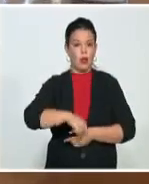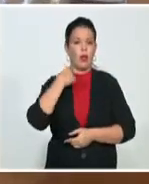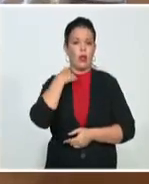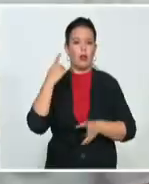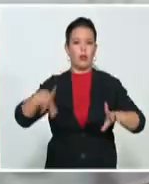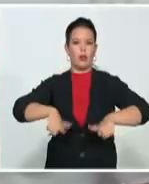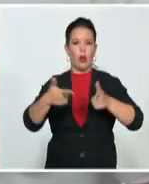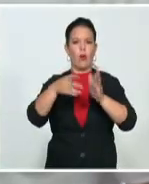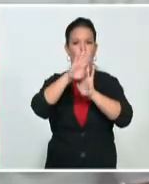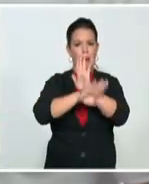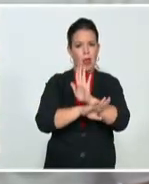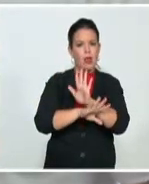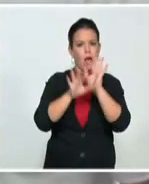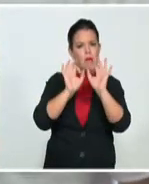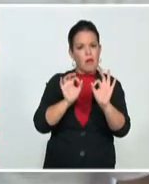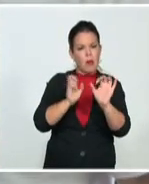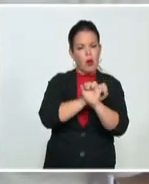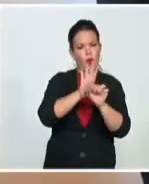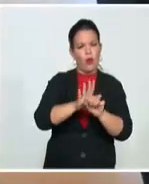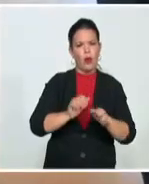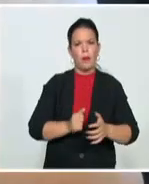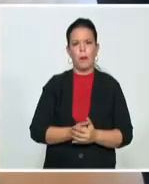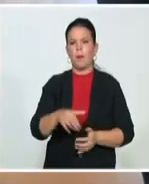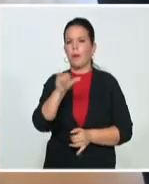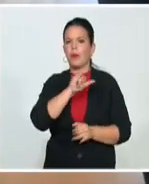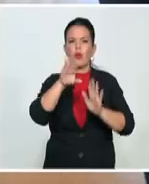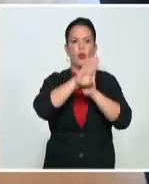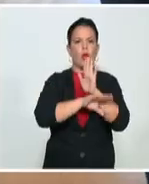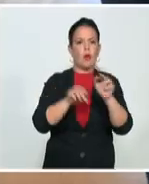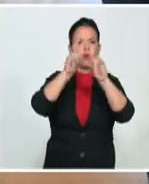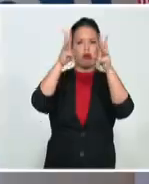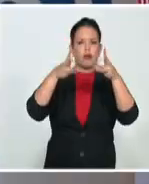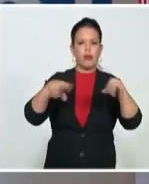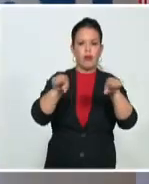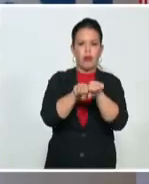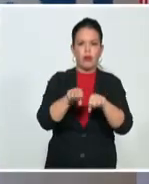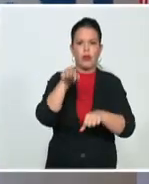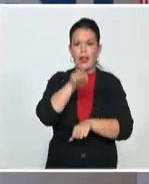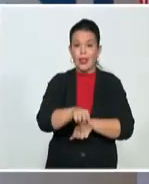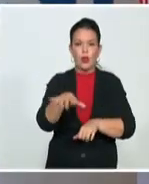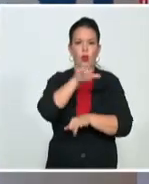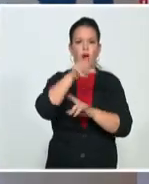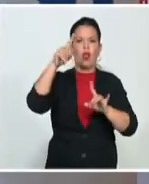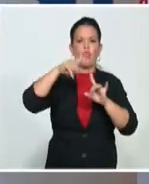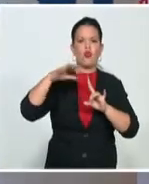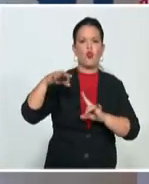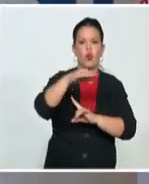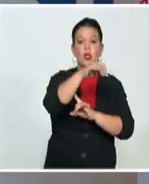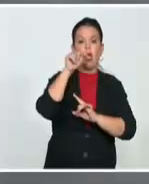pandemia. De ahí el énfasis en el programa virtual, que incluirá un tuitazo el propio 4 de abril